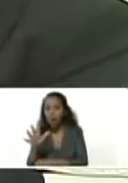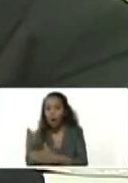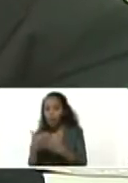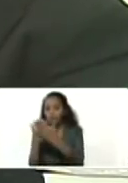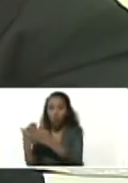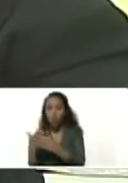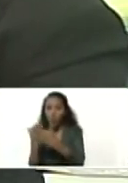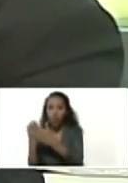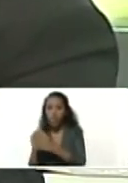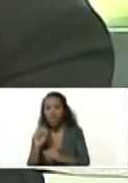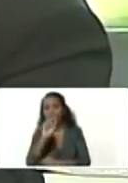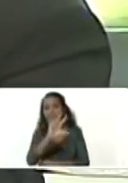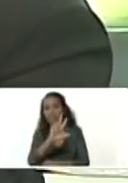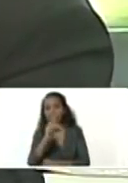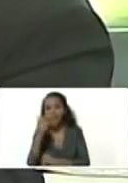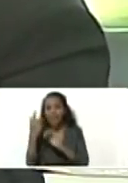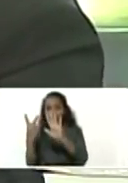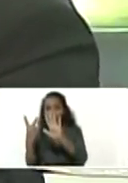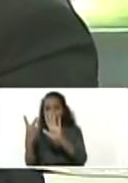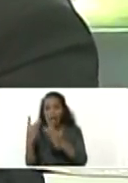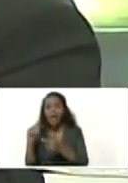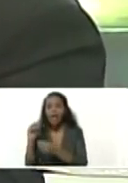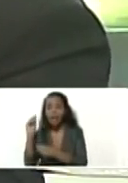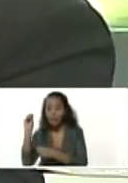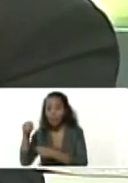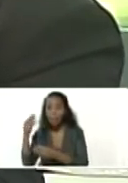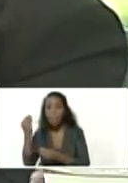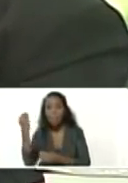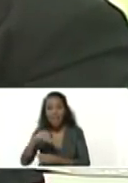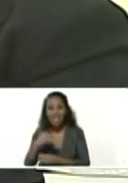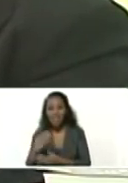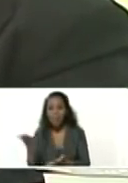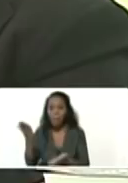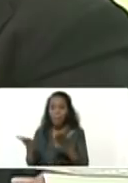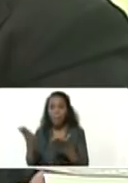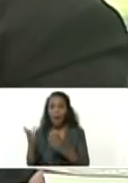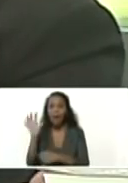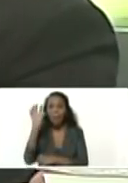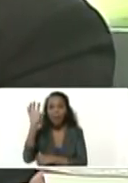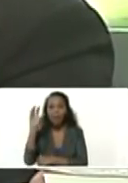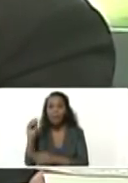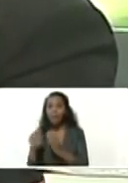37 que son los más estables en el país, y hemos